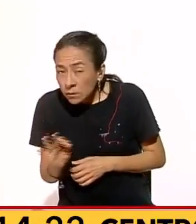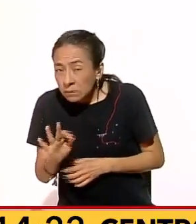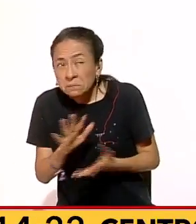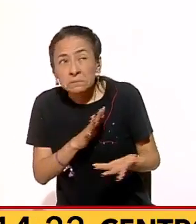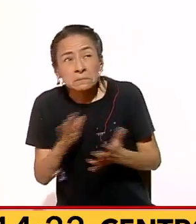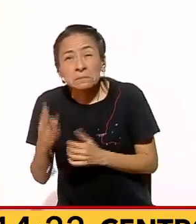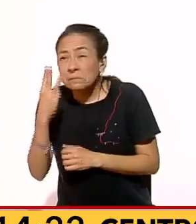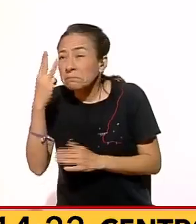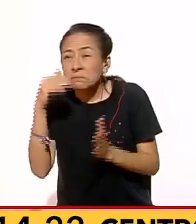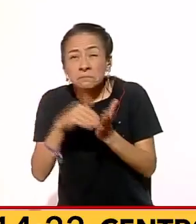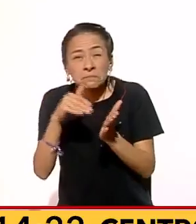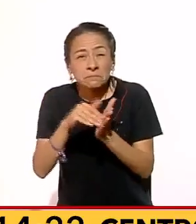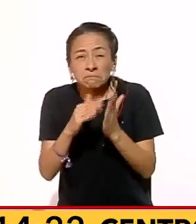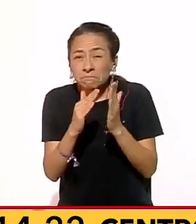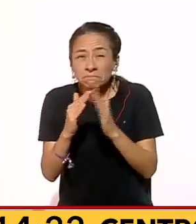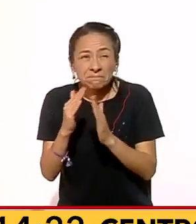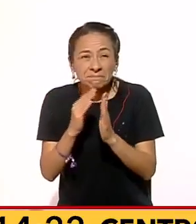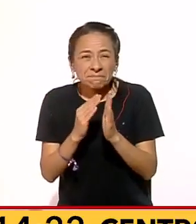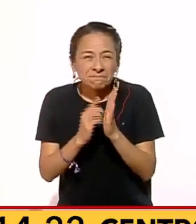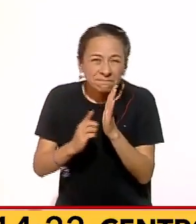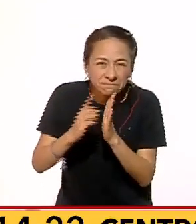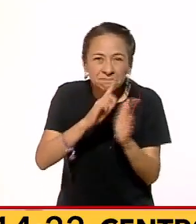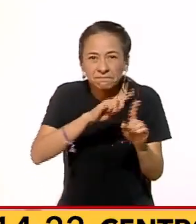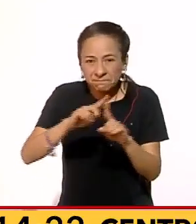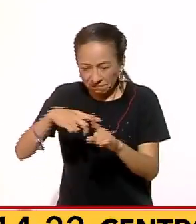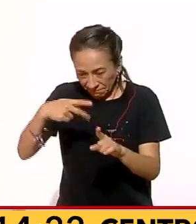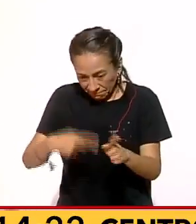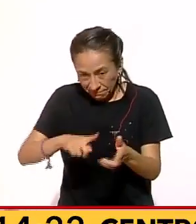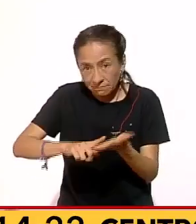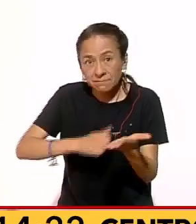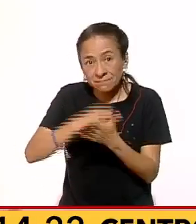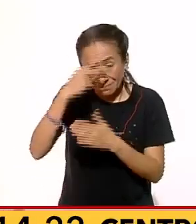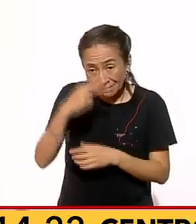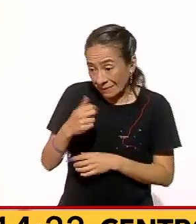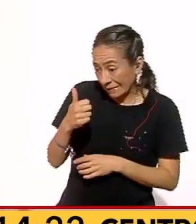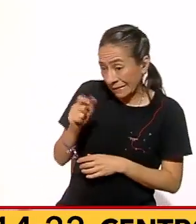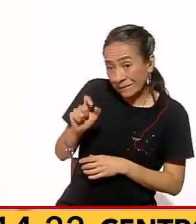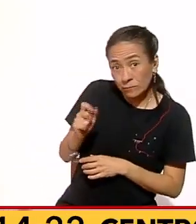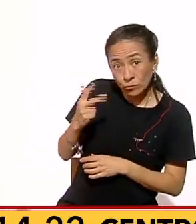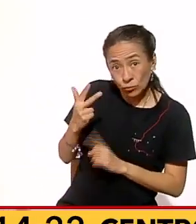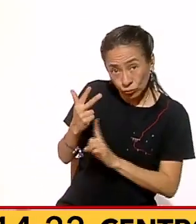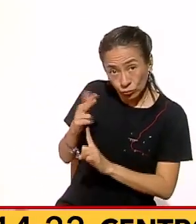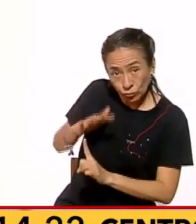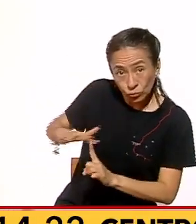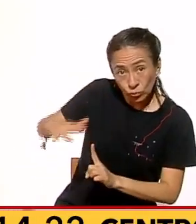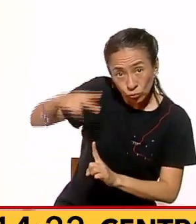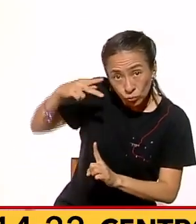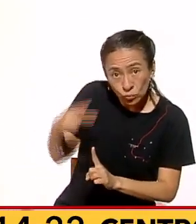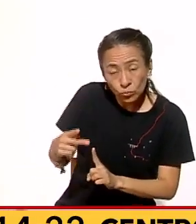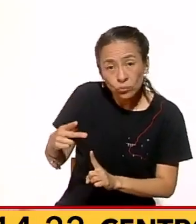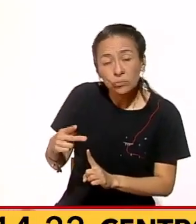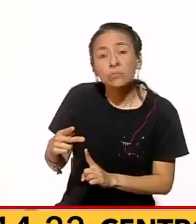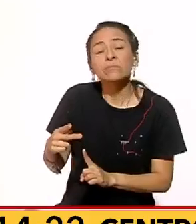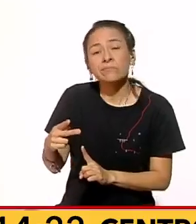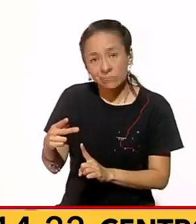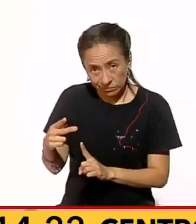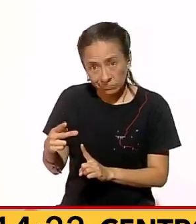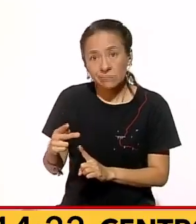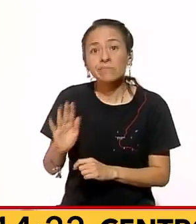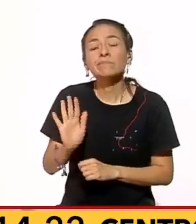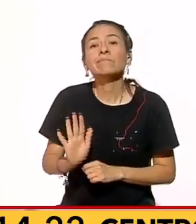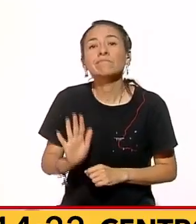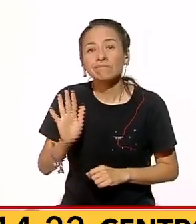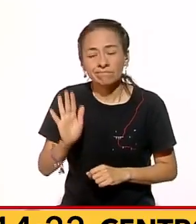3 millones de viviendas existentes en toda la ciudad. El 6.8 de esas viviendas tendría que darle un margen de